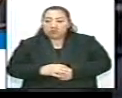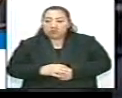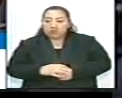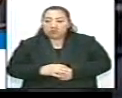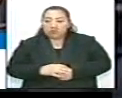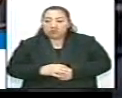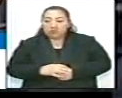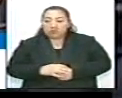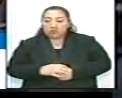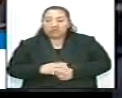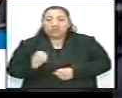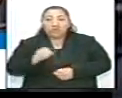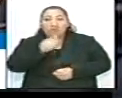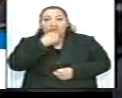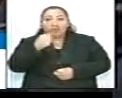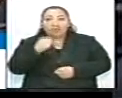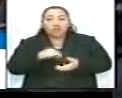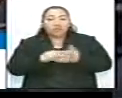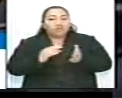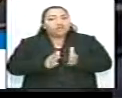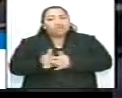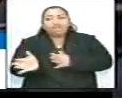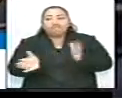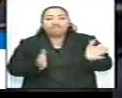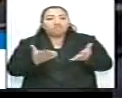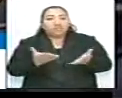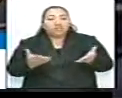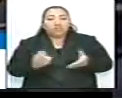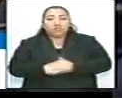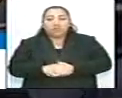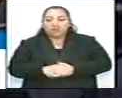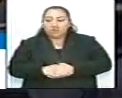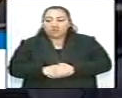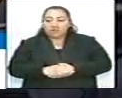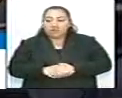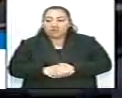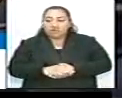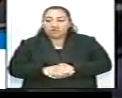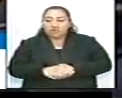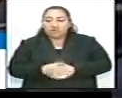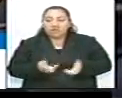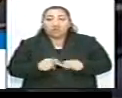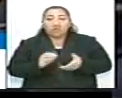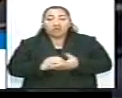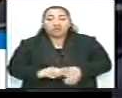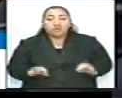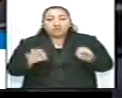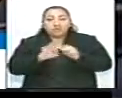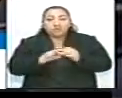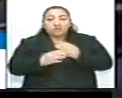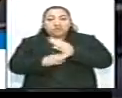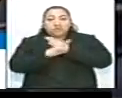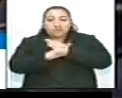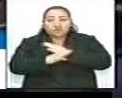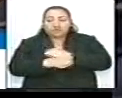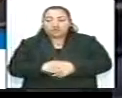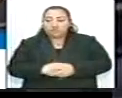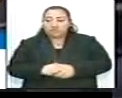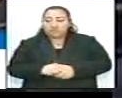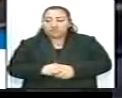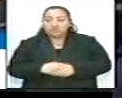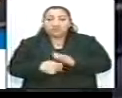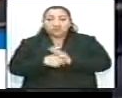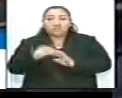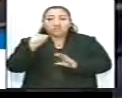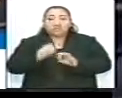o la prensa y la publicidad se han ido por otro aspecto cuando lo fundamental es defender esos